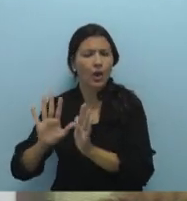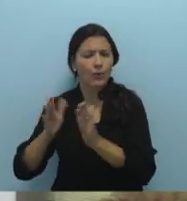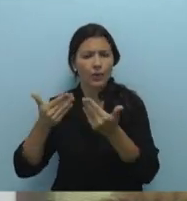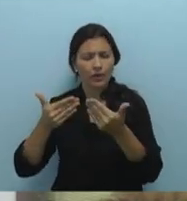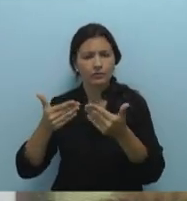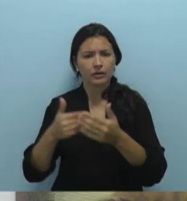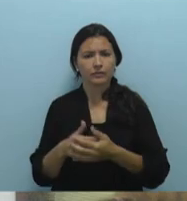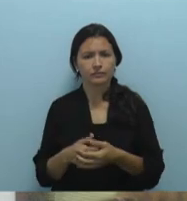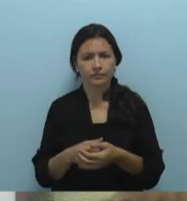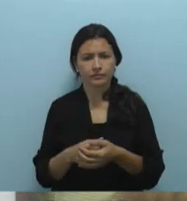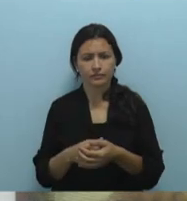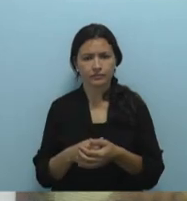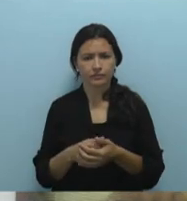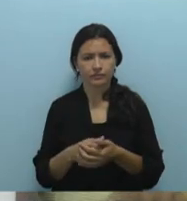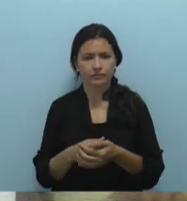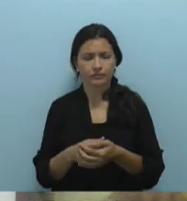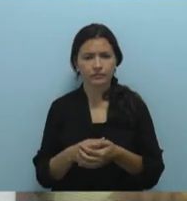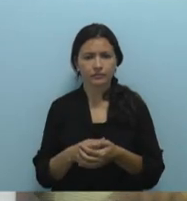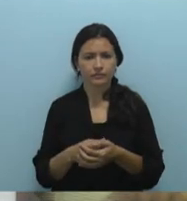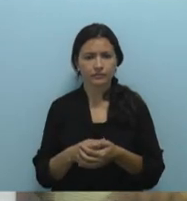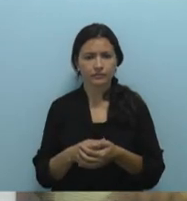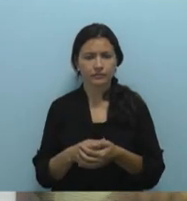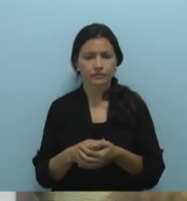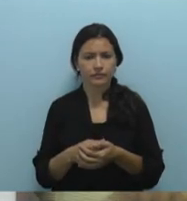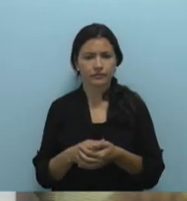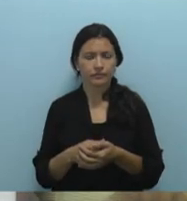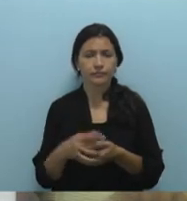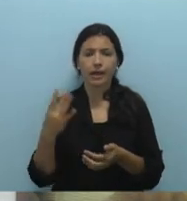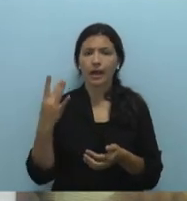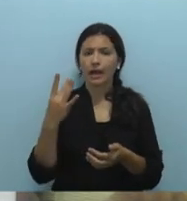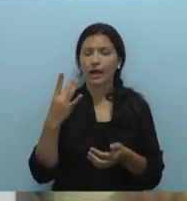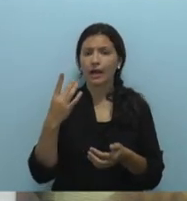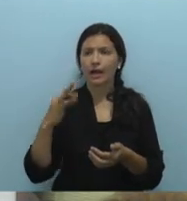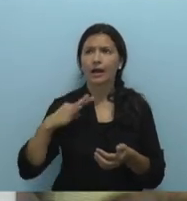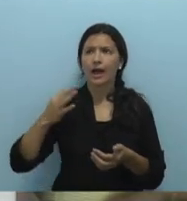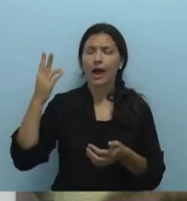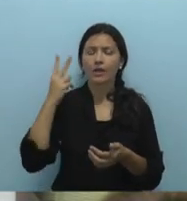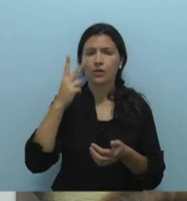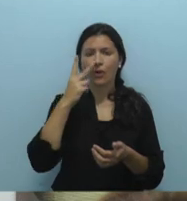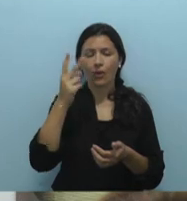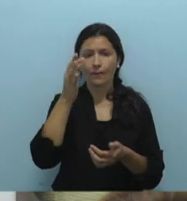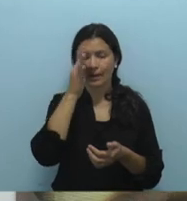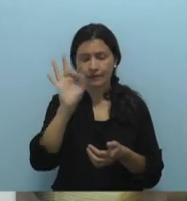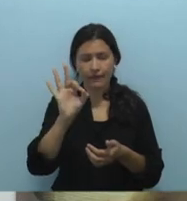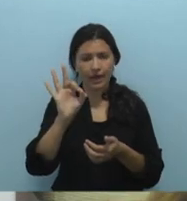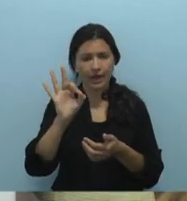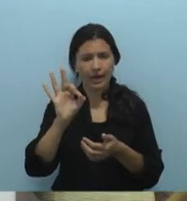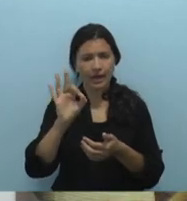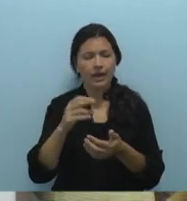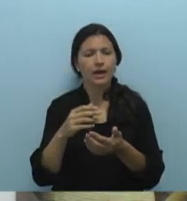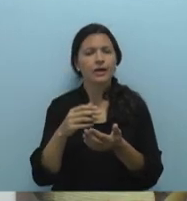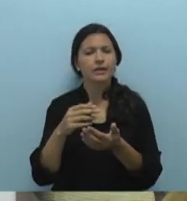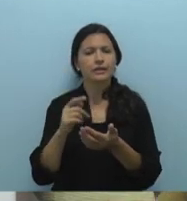senador Armando Traferri. ¿Cuál era la diferencia? Que en diciembre del 2020 quien pidió el desafuero para que se ajuste a